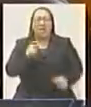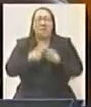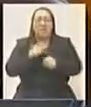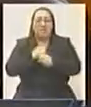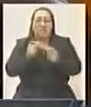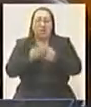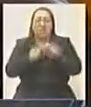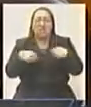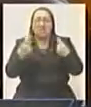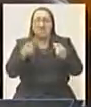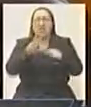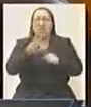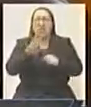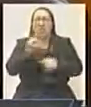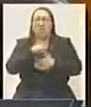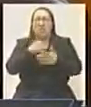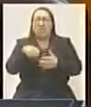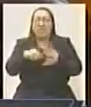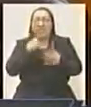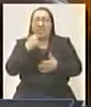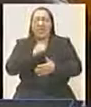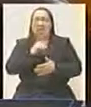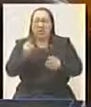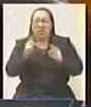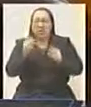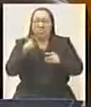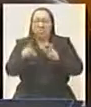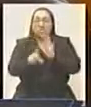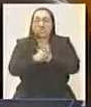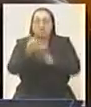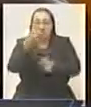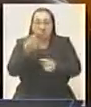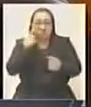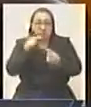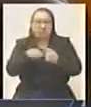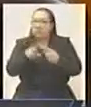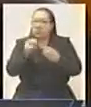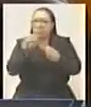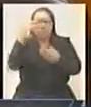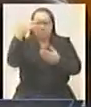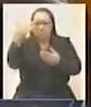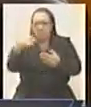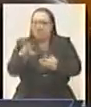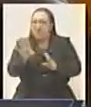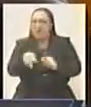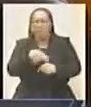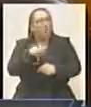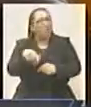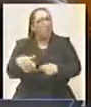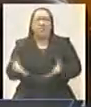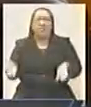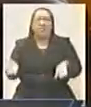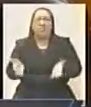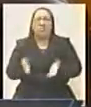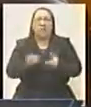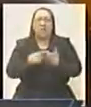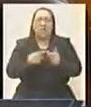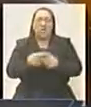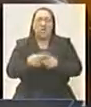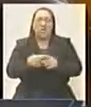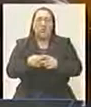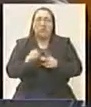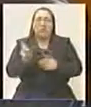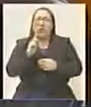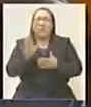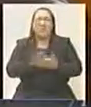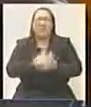parlamentarios, 34 parlamentarios han firmado la demanda, porque es una ley que observamos que tiene una serie de inconstitucionalidades. Entonces, no